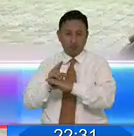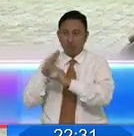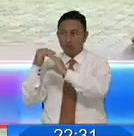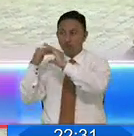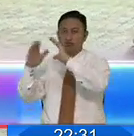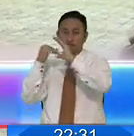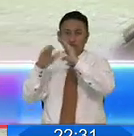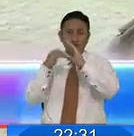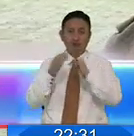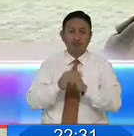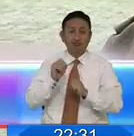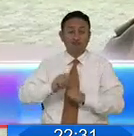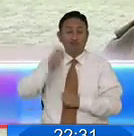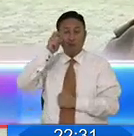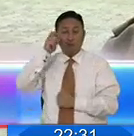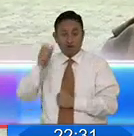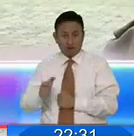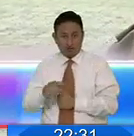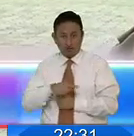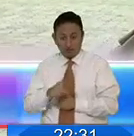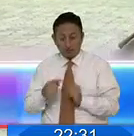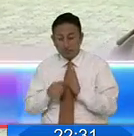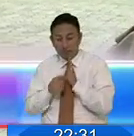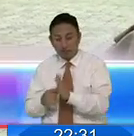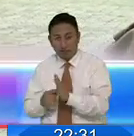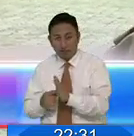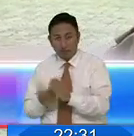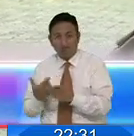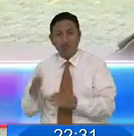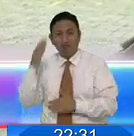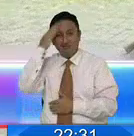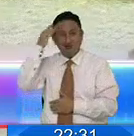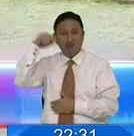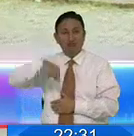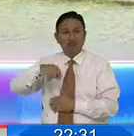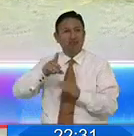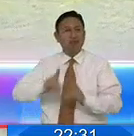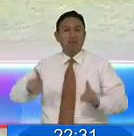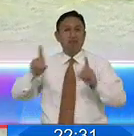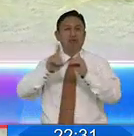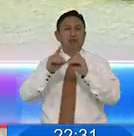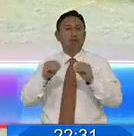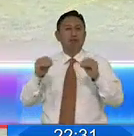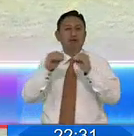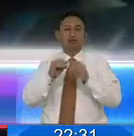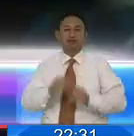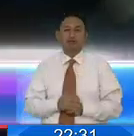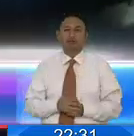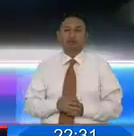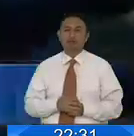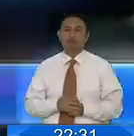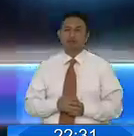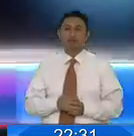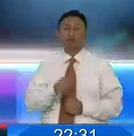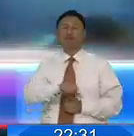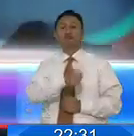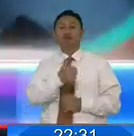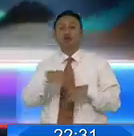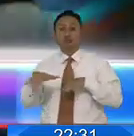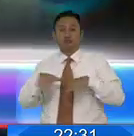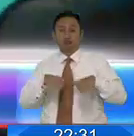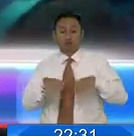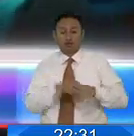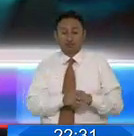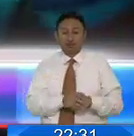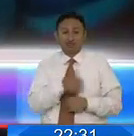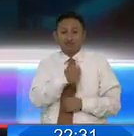órdenes de la fiscalía de poder explotar esto y conocer más datos de esta investigación mientras en otro operativo realizado por